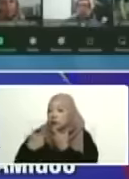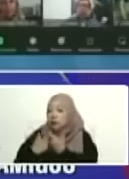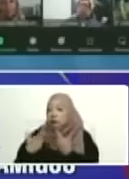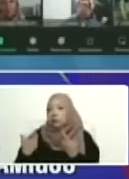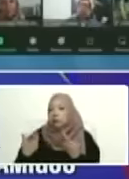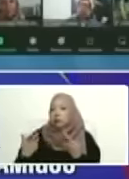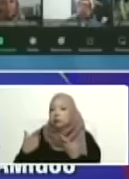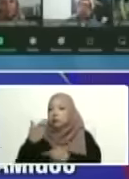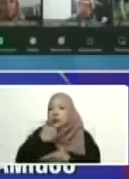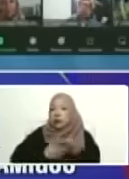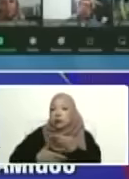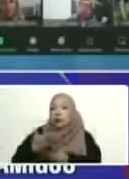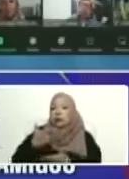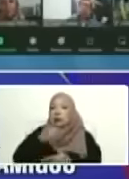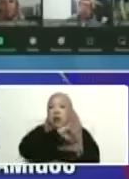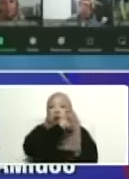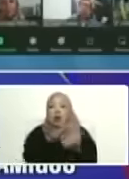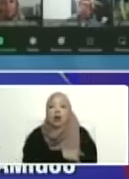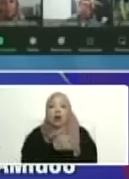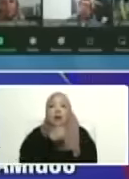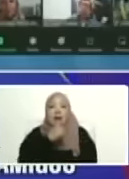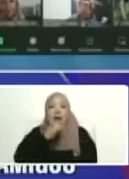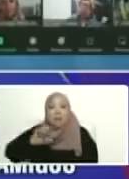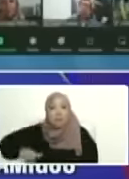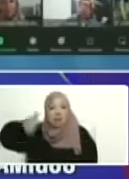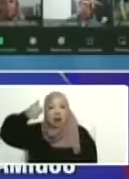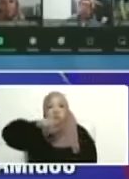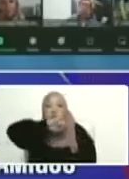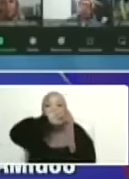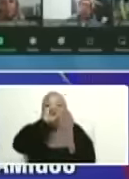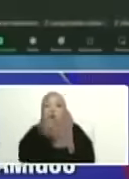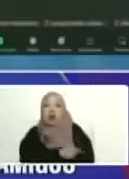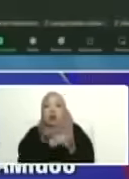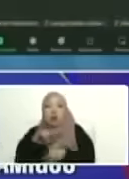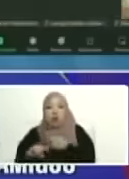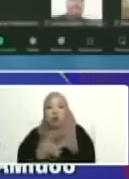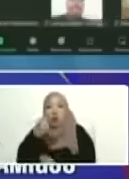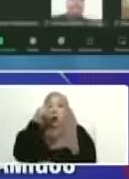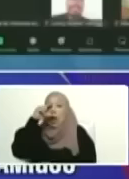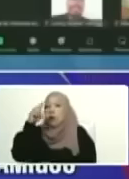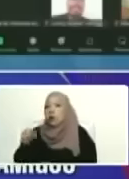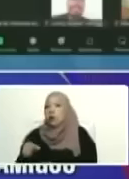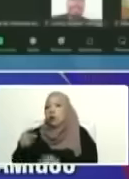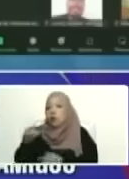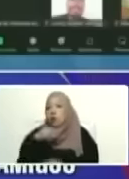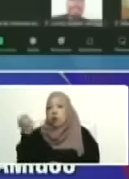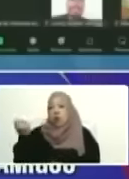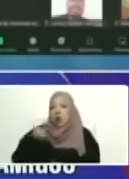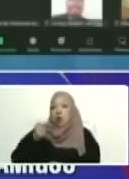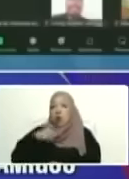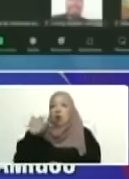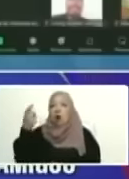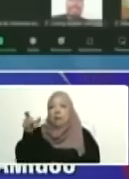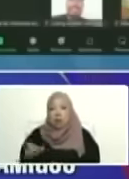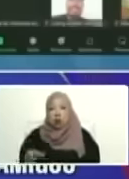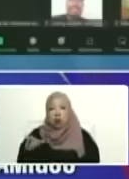de reparto del poder, luego de la traición a Zamora y del asesinato, el crimen contra